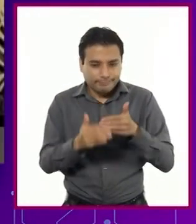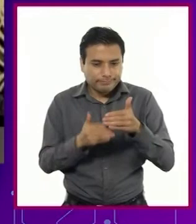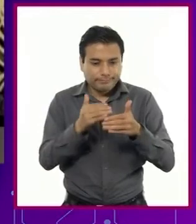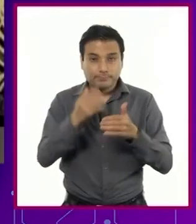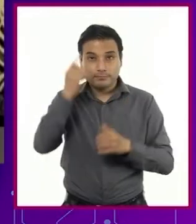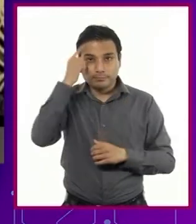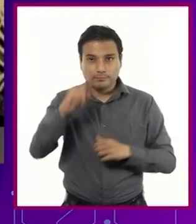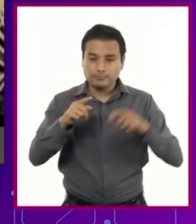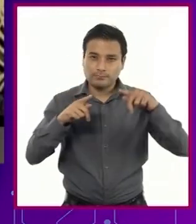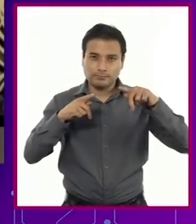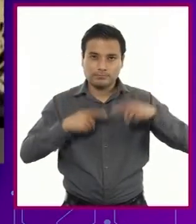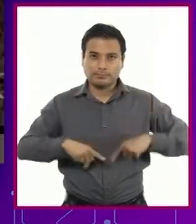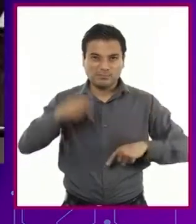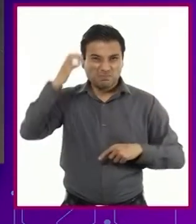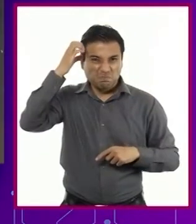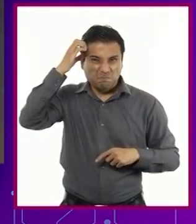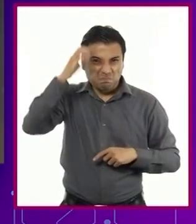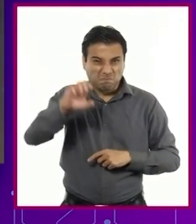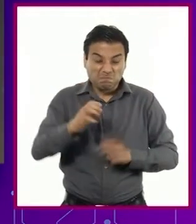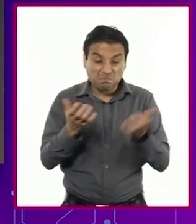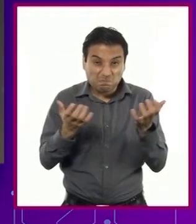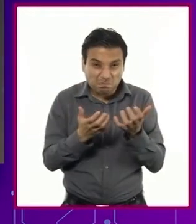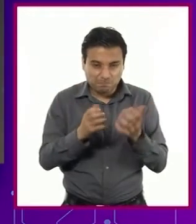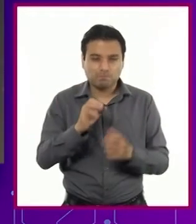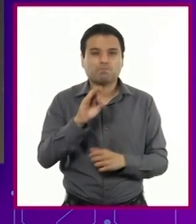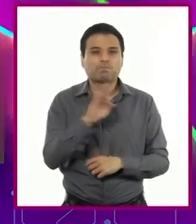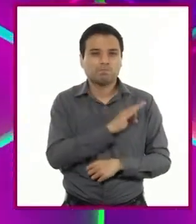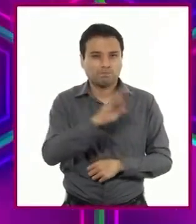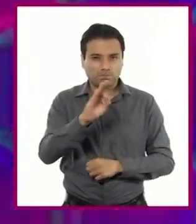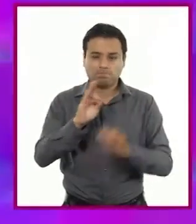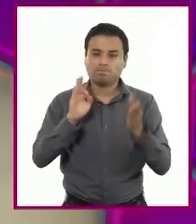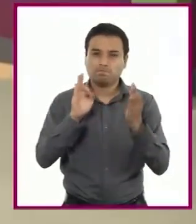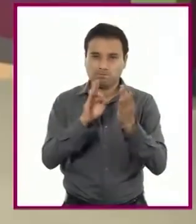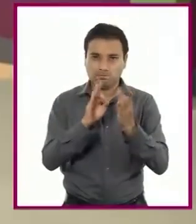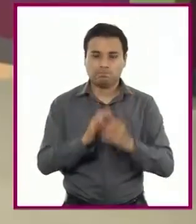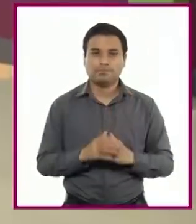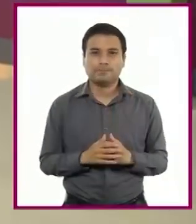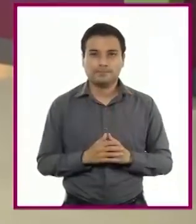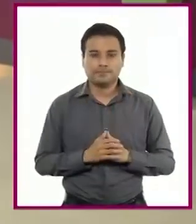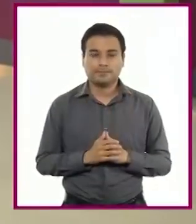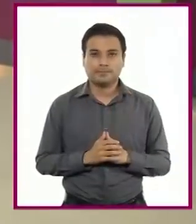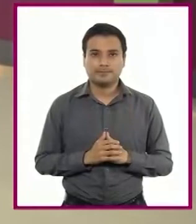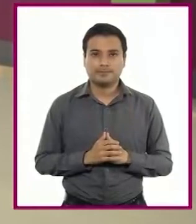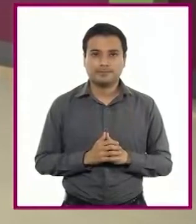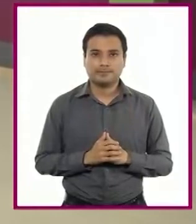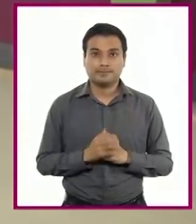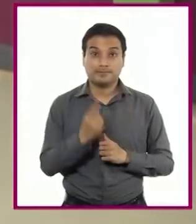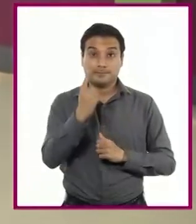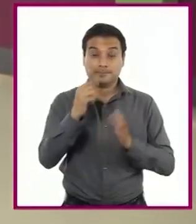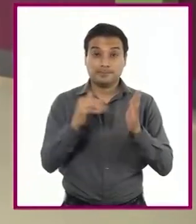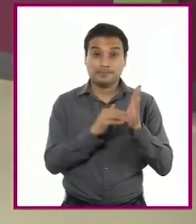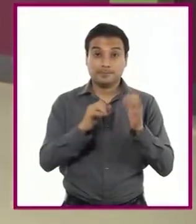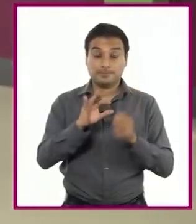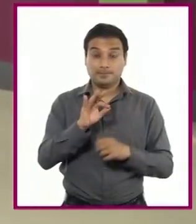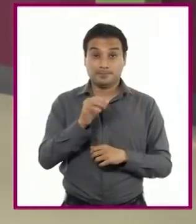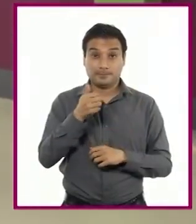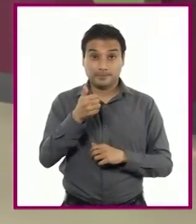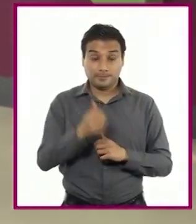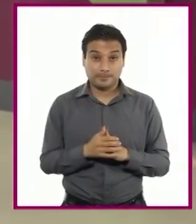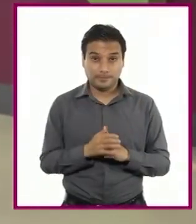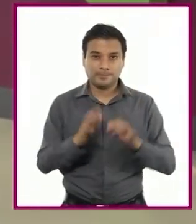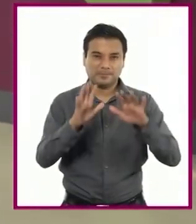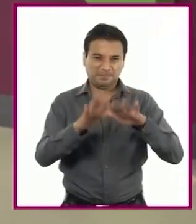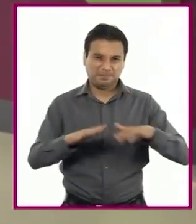crímenes graves contra la humanidad y de trascendencia internacional. En 1946, la